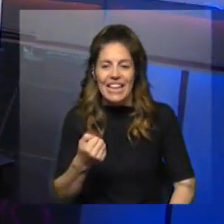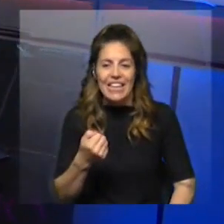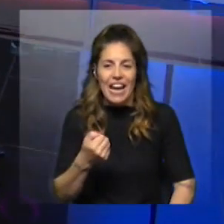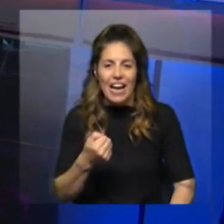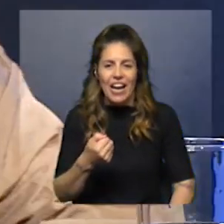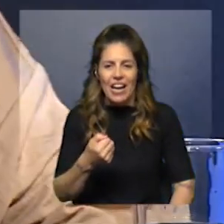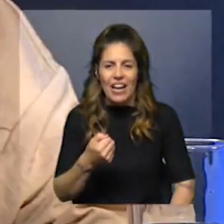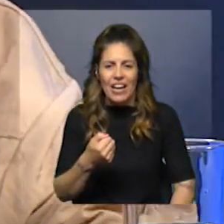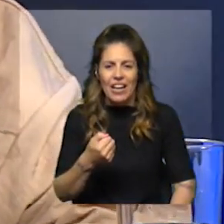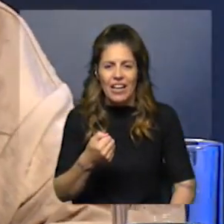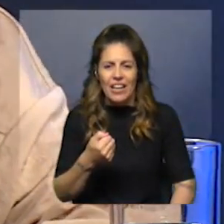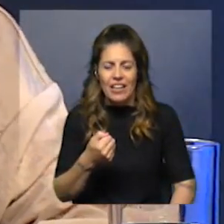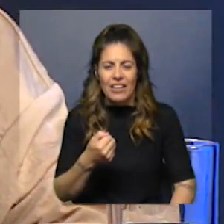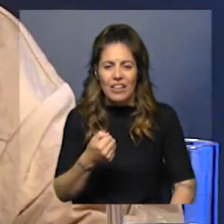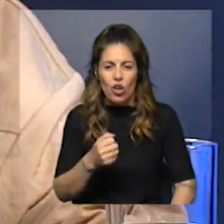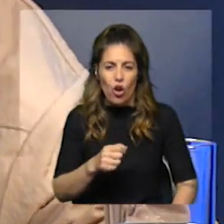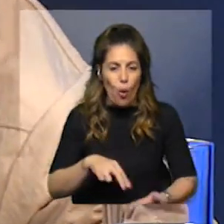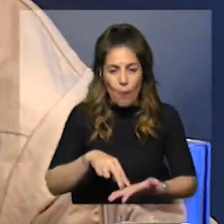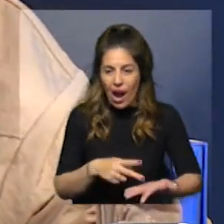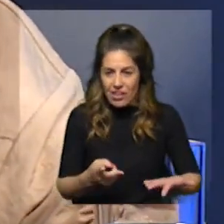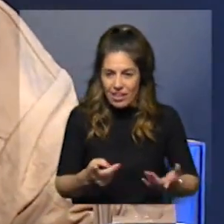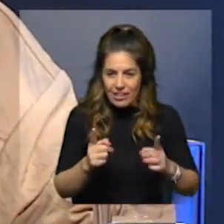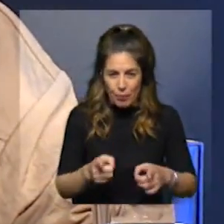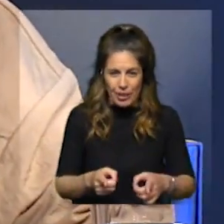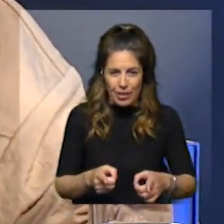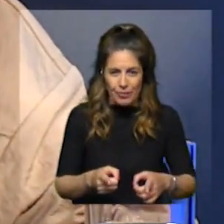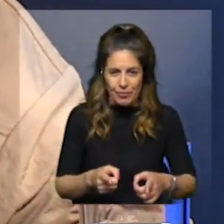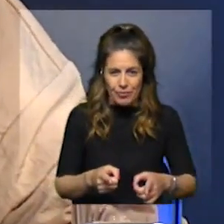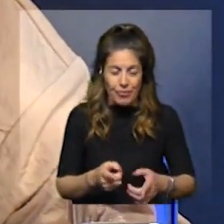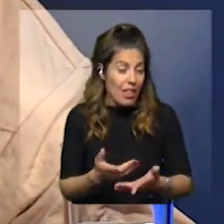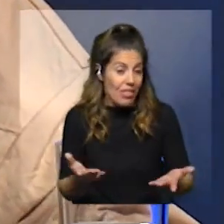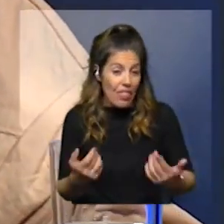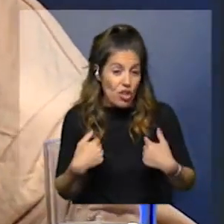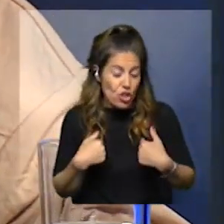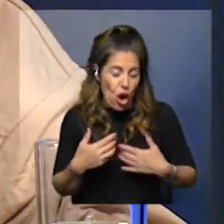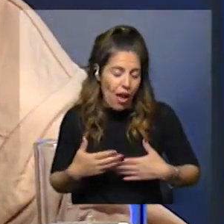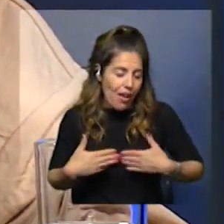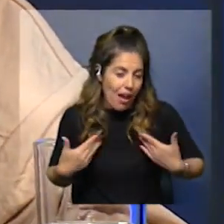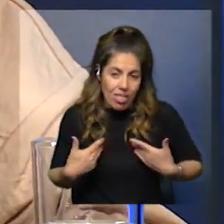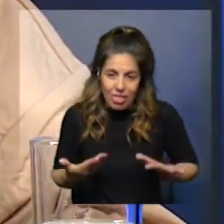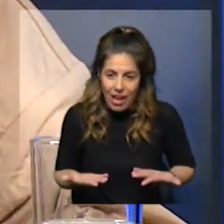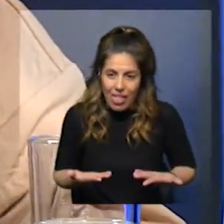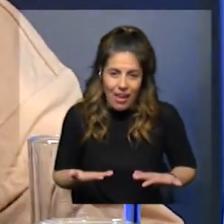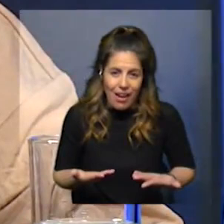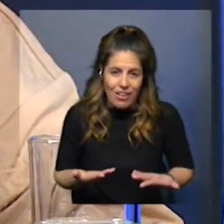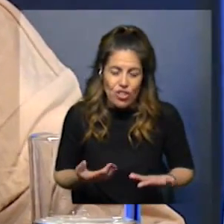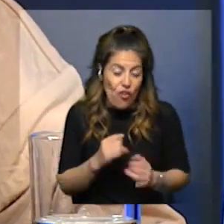¿no? Que marca el Charleston ahí full. Y bueno, nada, yo estoy encantada, me encanta todo al revés. Estoy feliz que